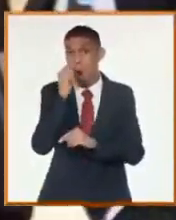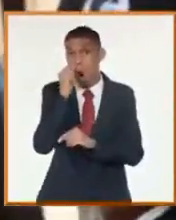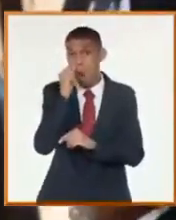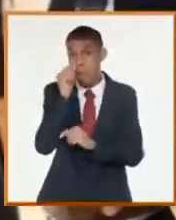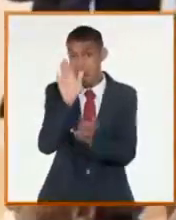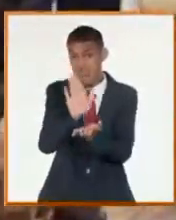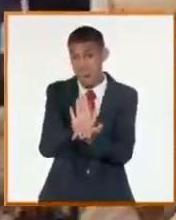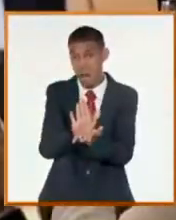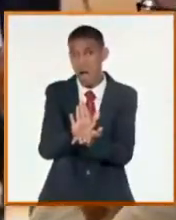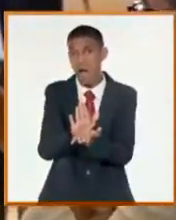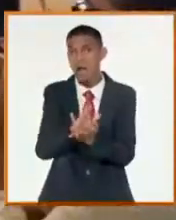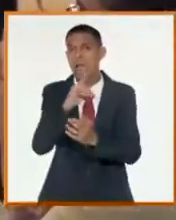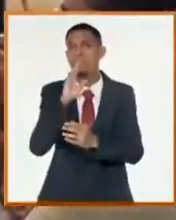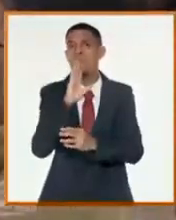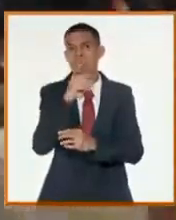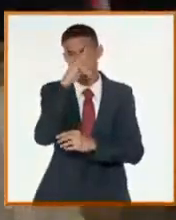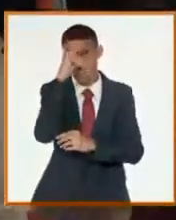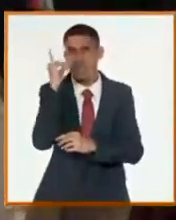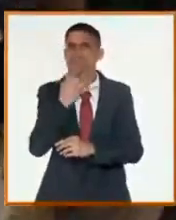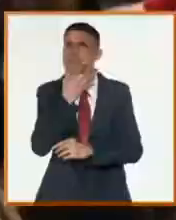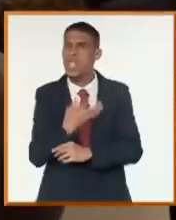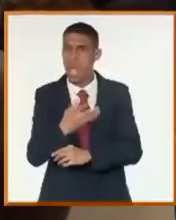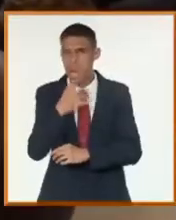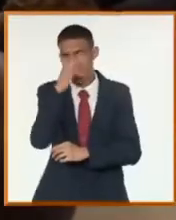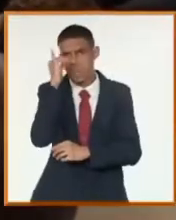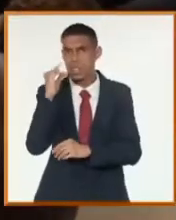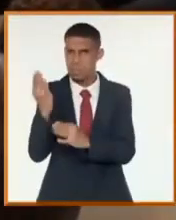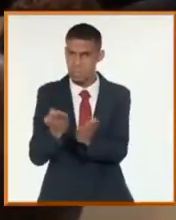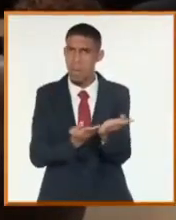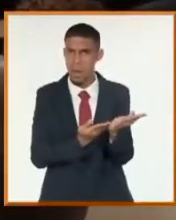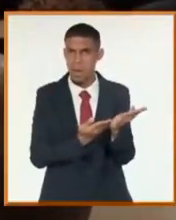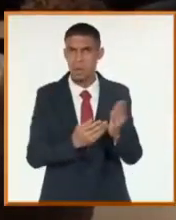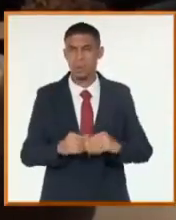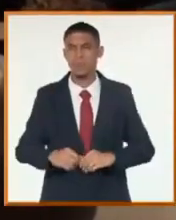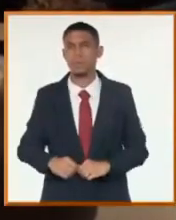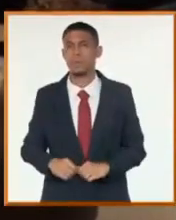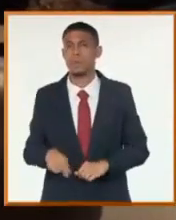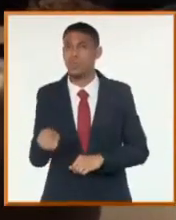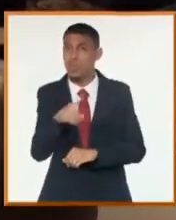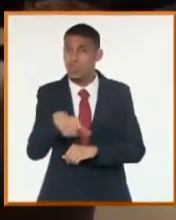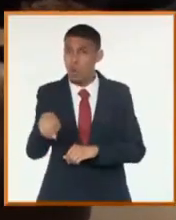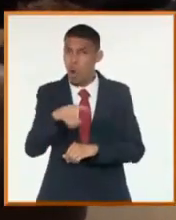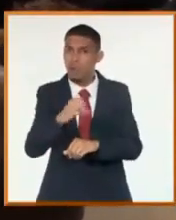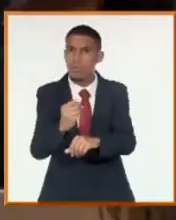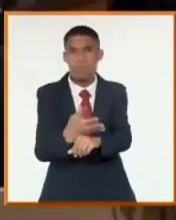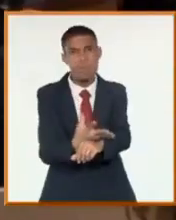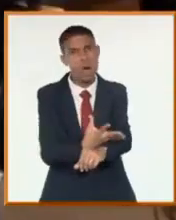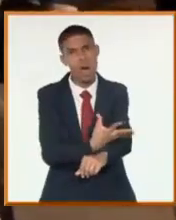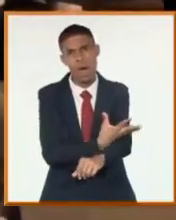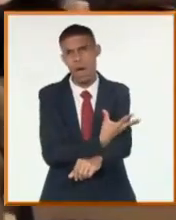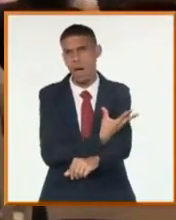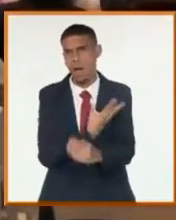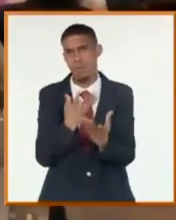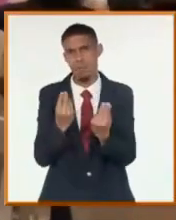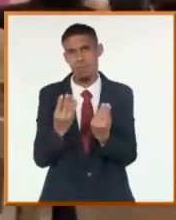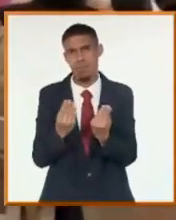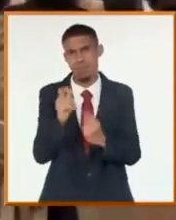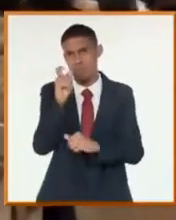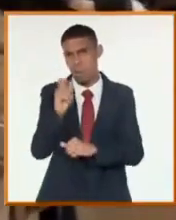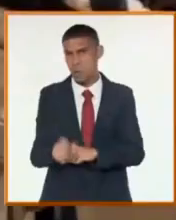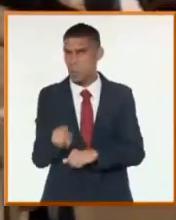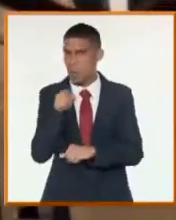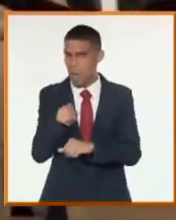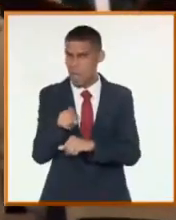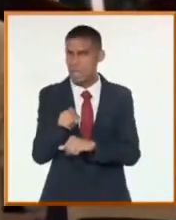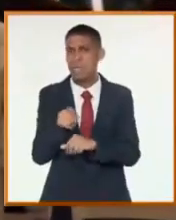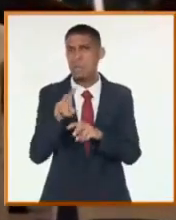histórico hotel Teresa Ese fue un hecho que conmovió a los cubanos que participamos pero que conmovió también mucho a los norteamericanos y que